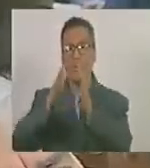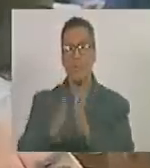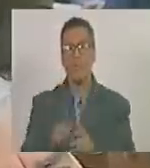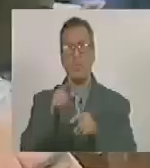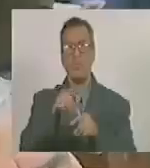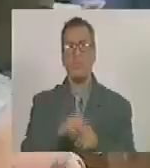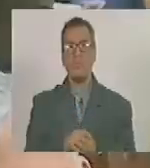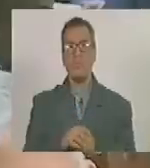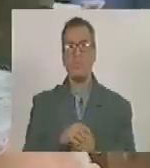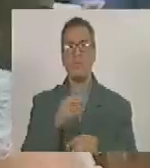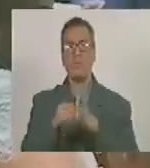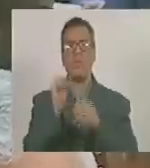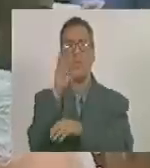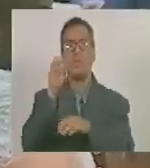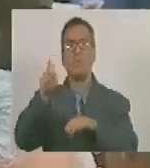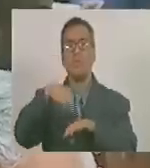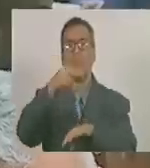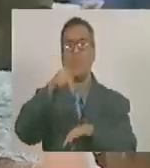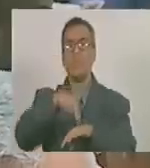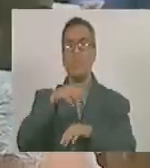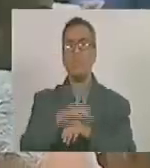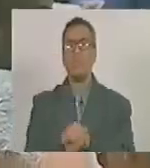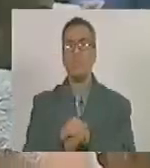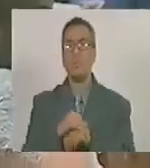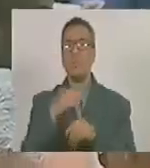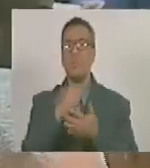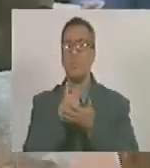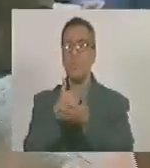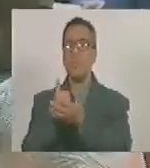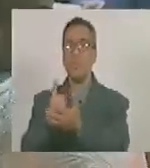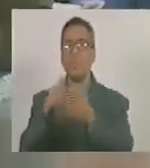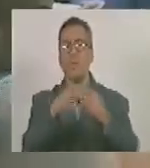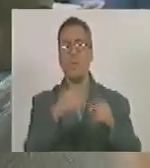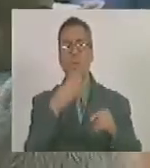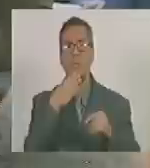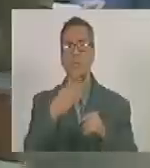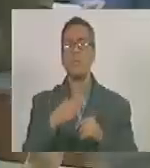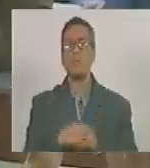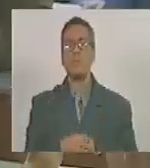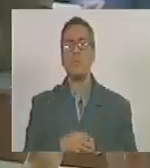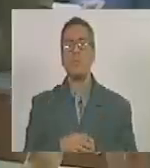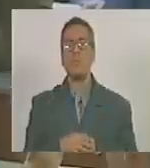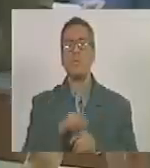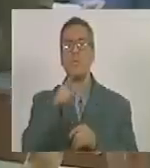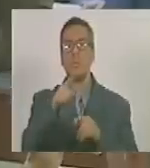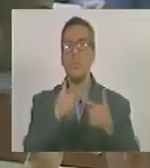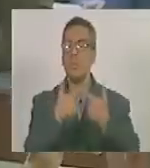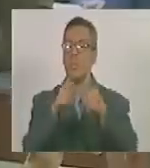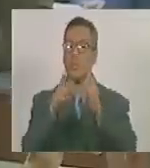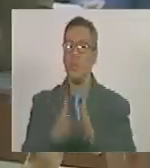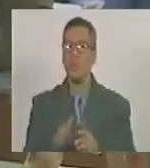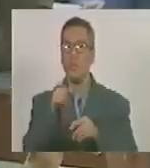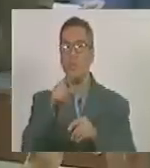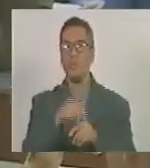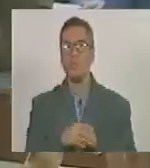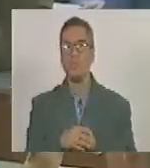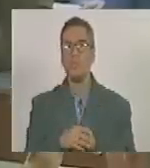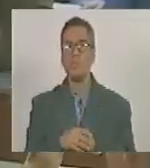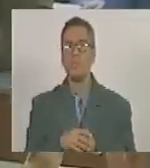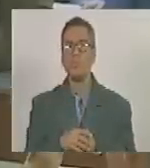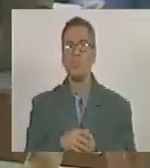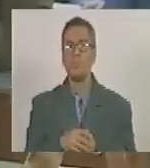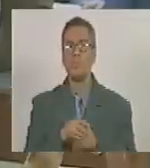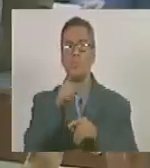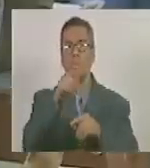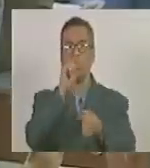sea la Asamblea Nacional solidaria con la solicitud de liberación